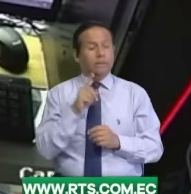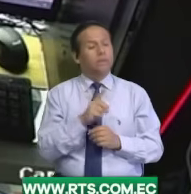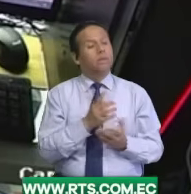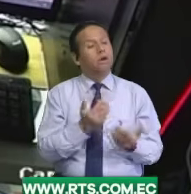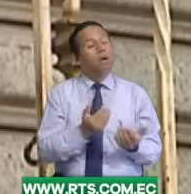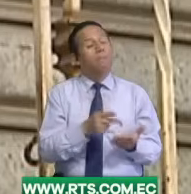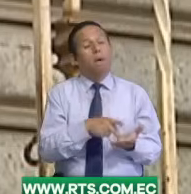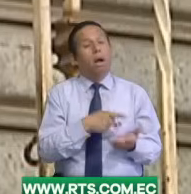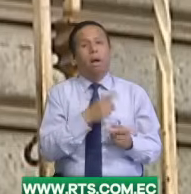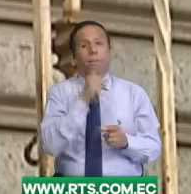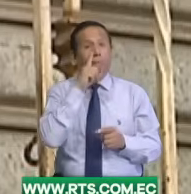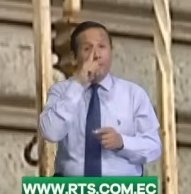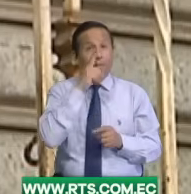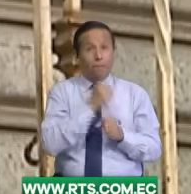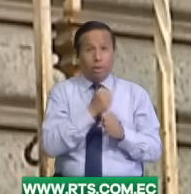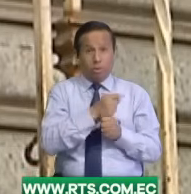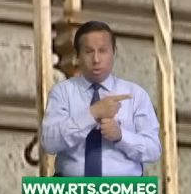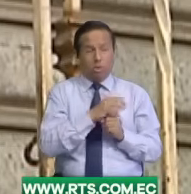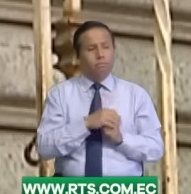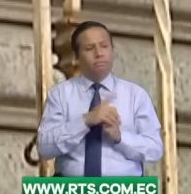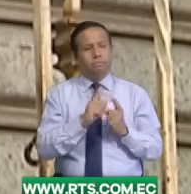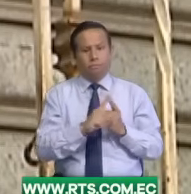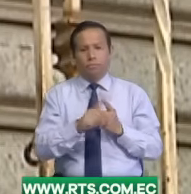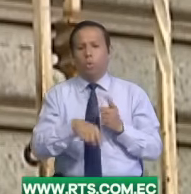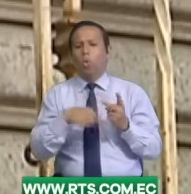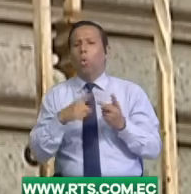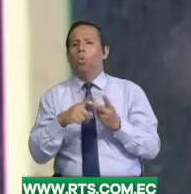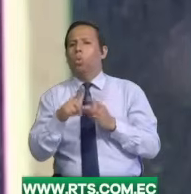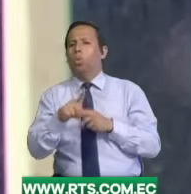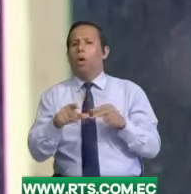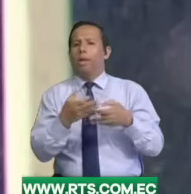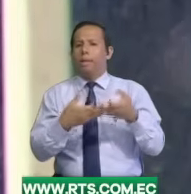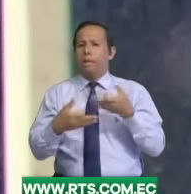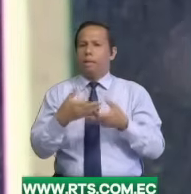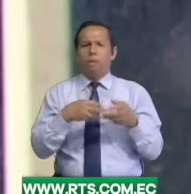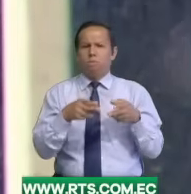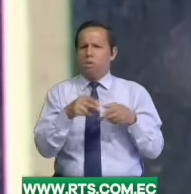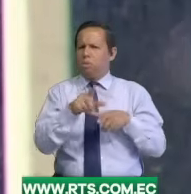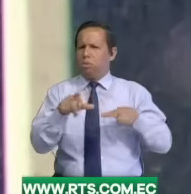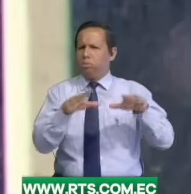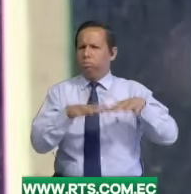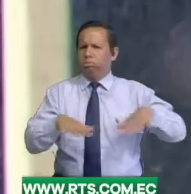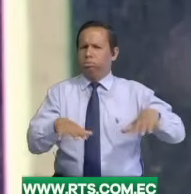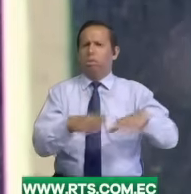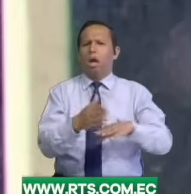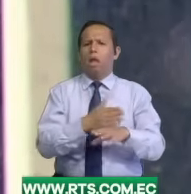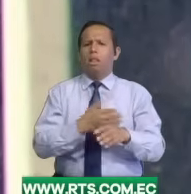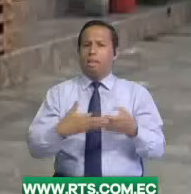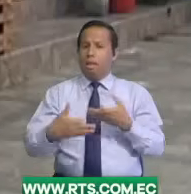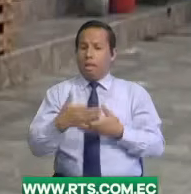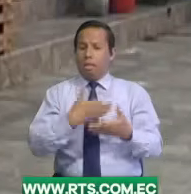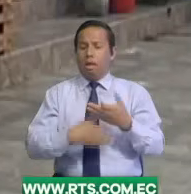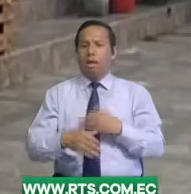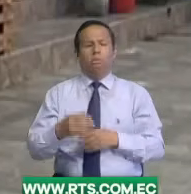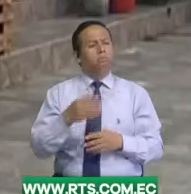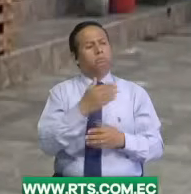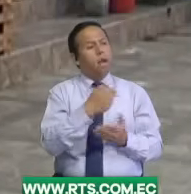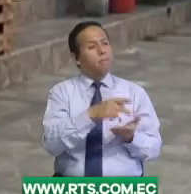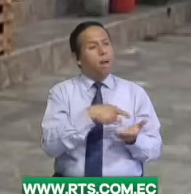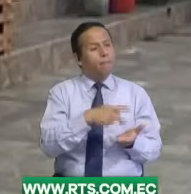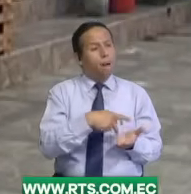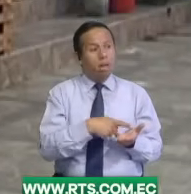la trabajadora, mientras que en otro caso una despensa fue baleada en el mismo sector tras no haber pagado el valor que les pedían